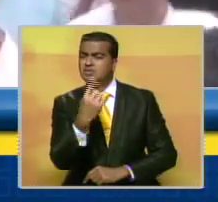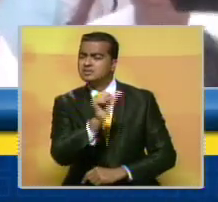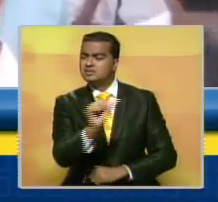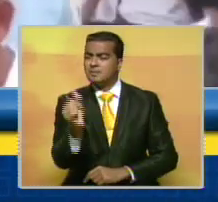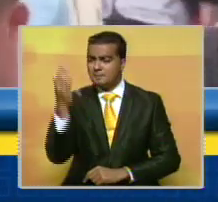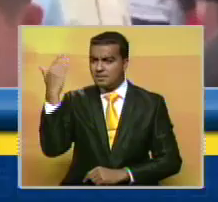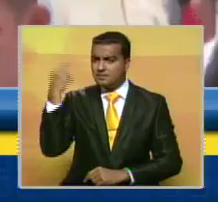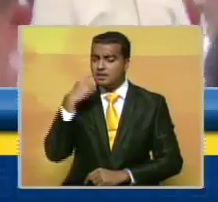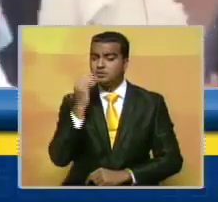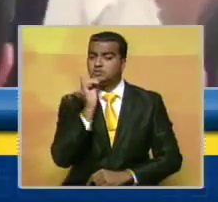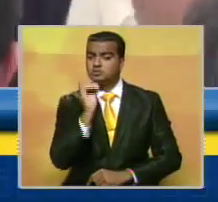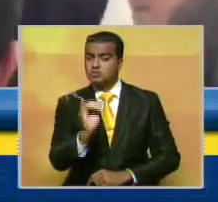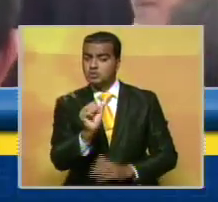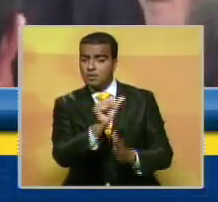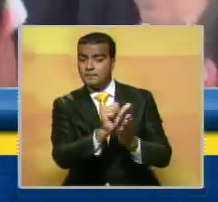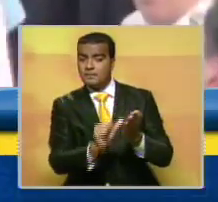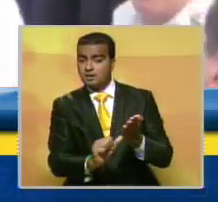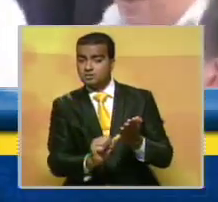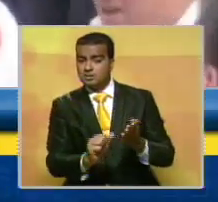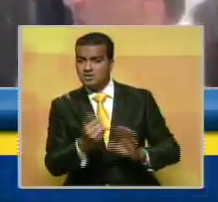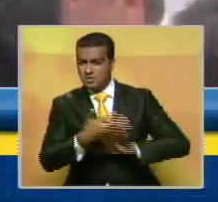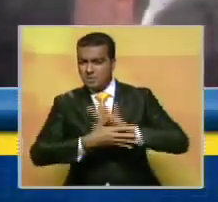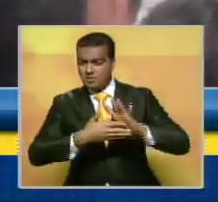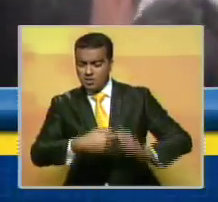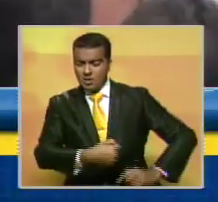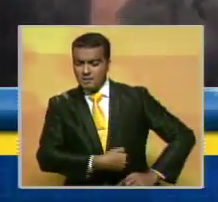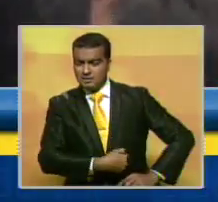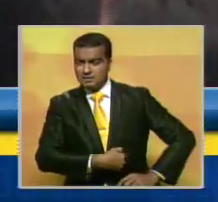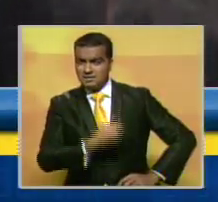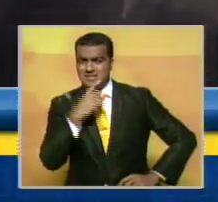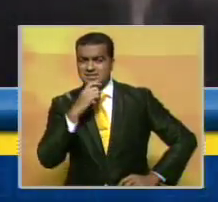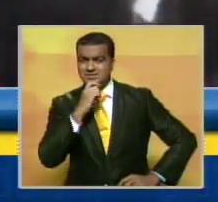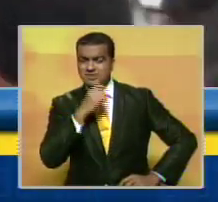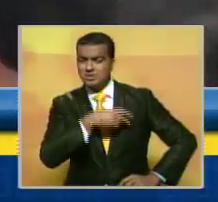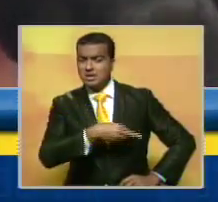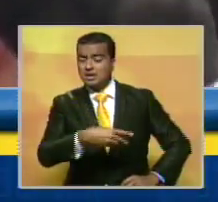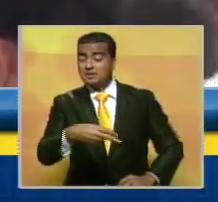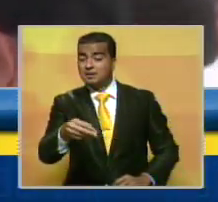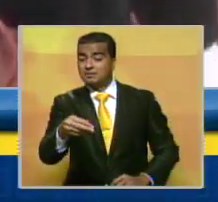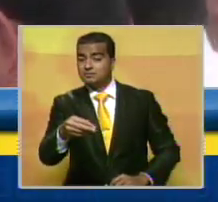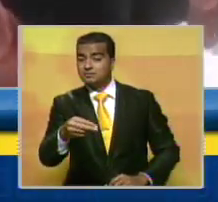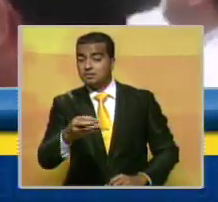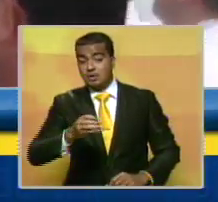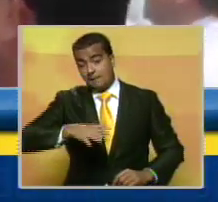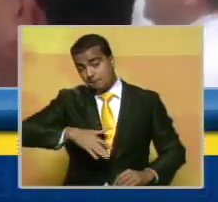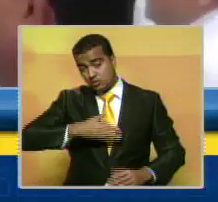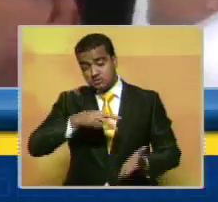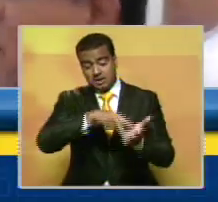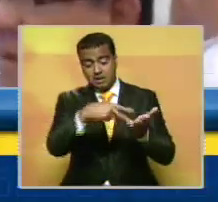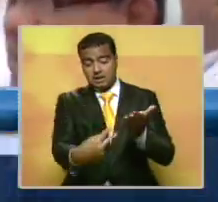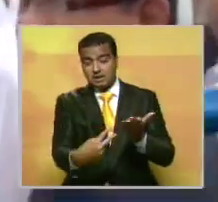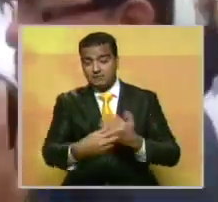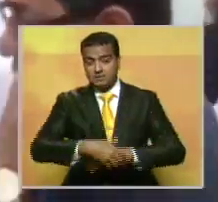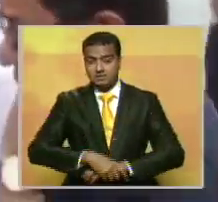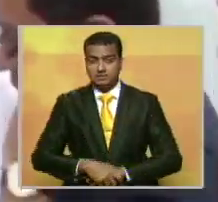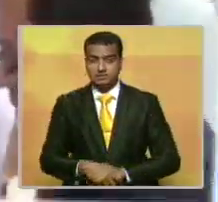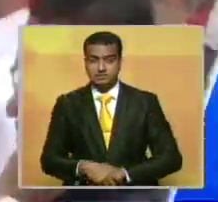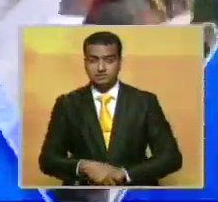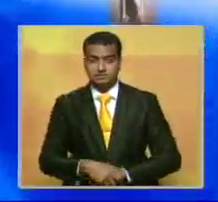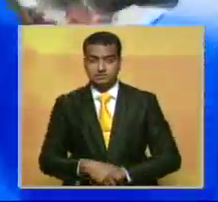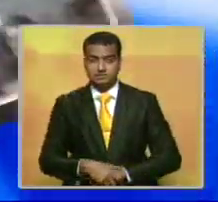Funes anunció que sería operado de una hernia discal que le dificultaba caminar, lo que pudo causar el reciente